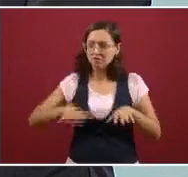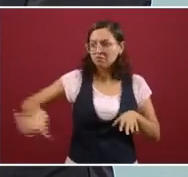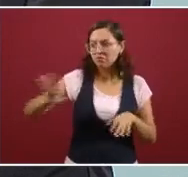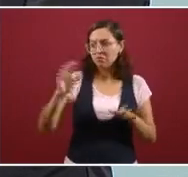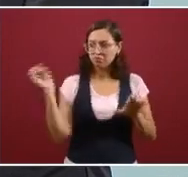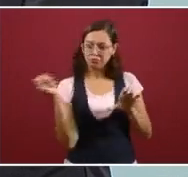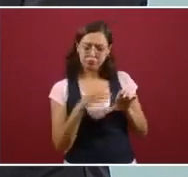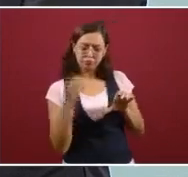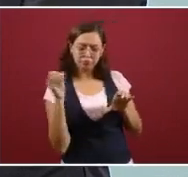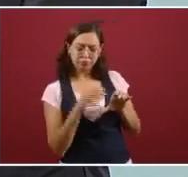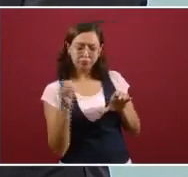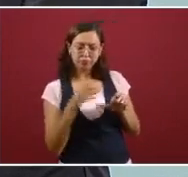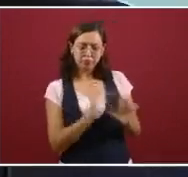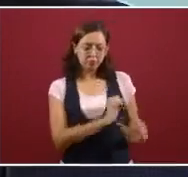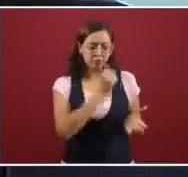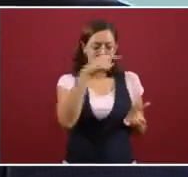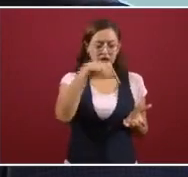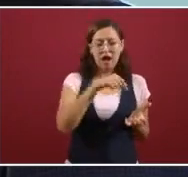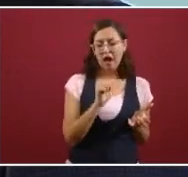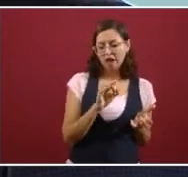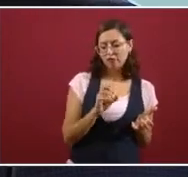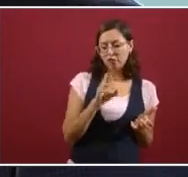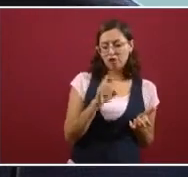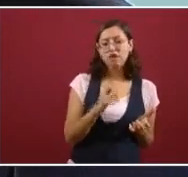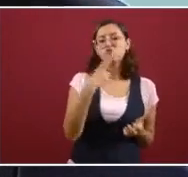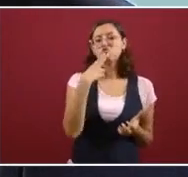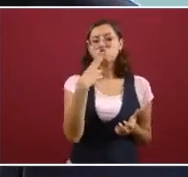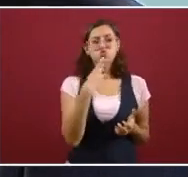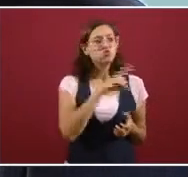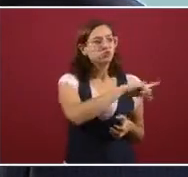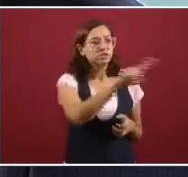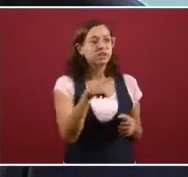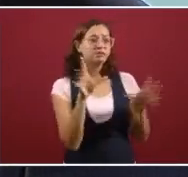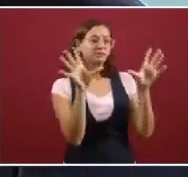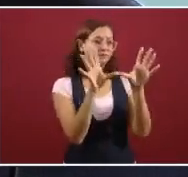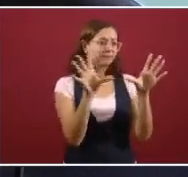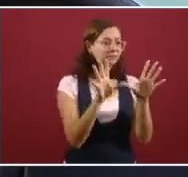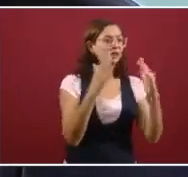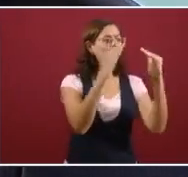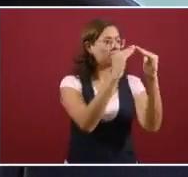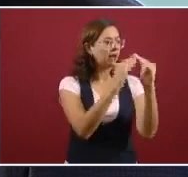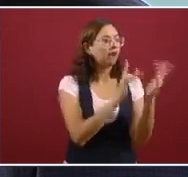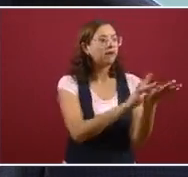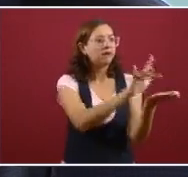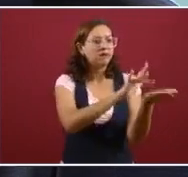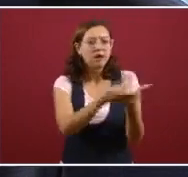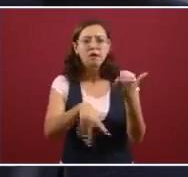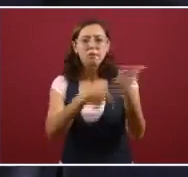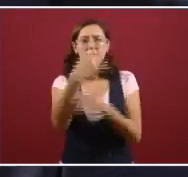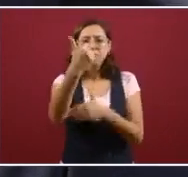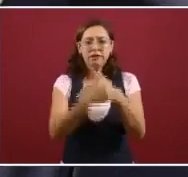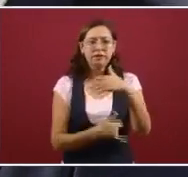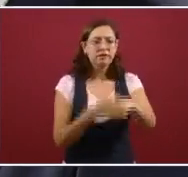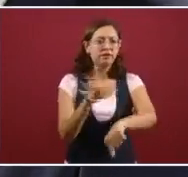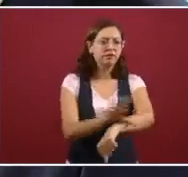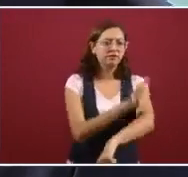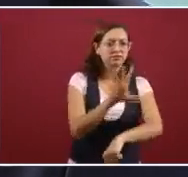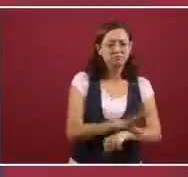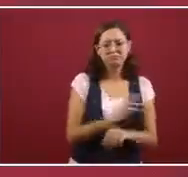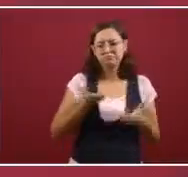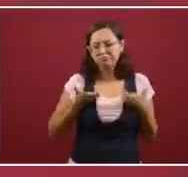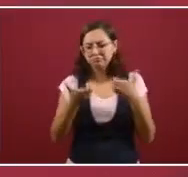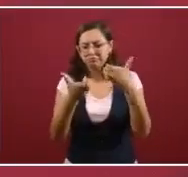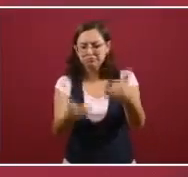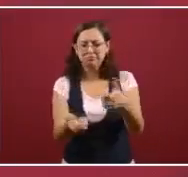proyectos que se están financiando con los recursos de los trabajadores, vivienda de interés social, proyectos de energía renovable,